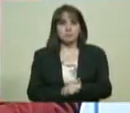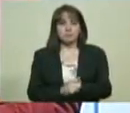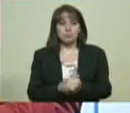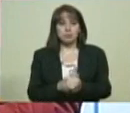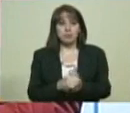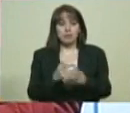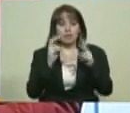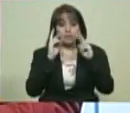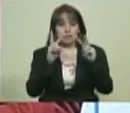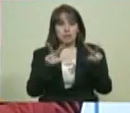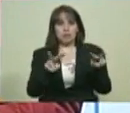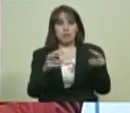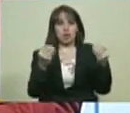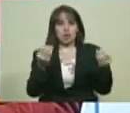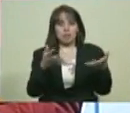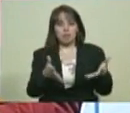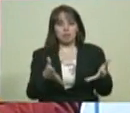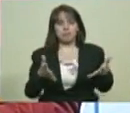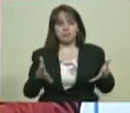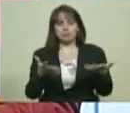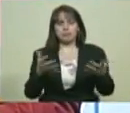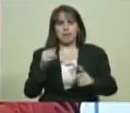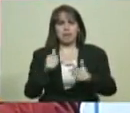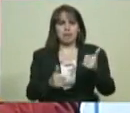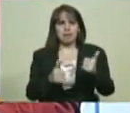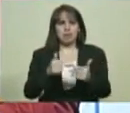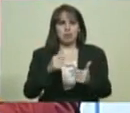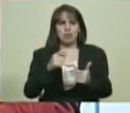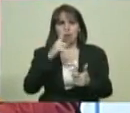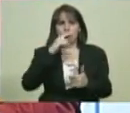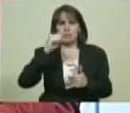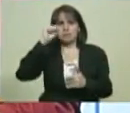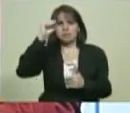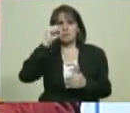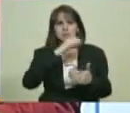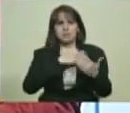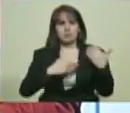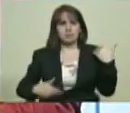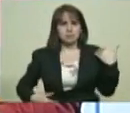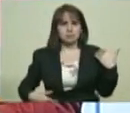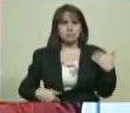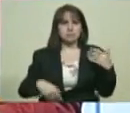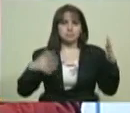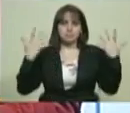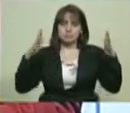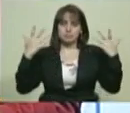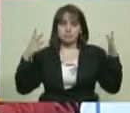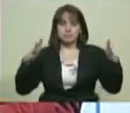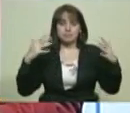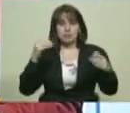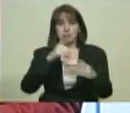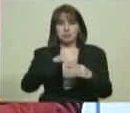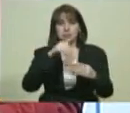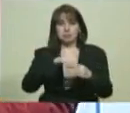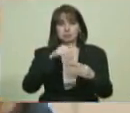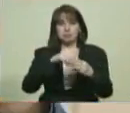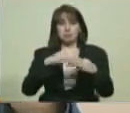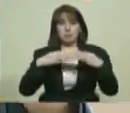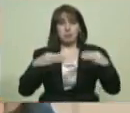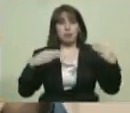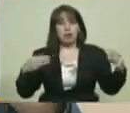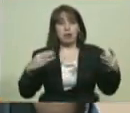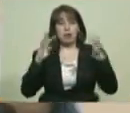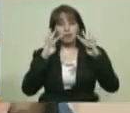inminente la victoria de la candidatura de Nicolás Maduro Moros por un récord de votación popular.